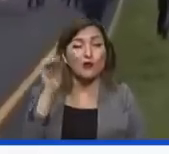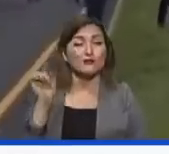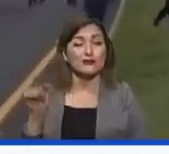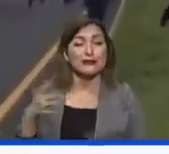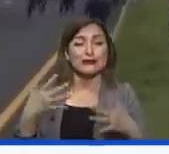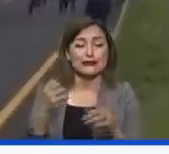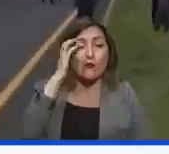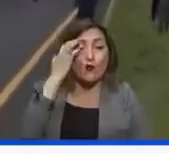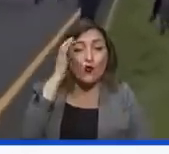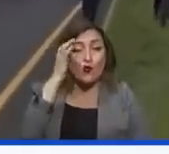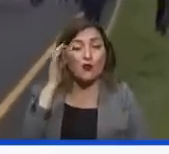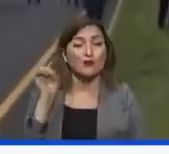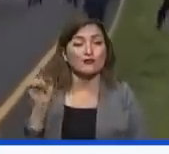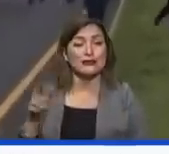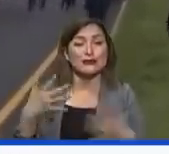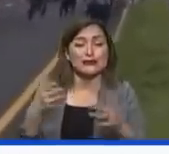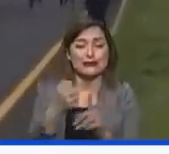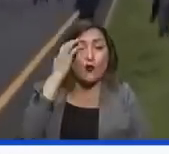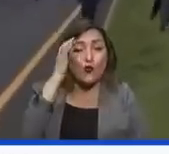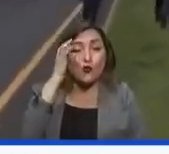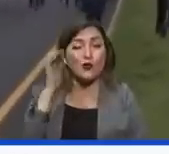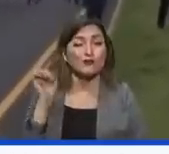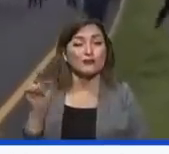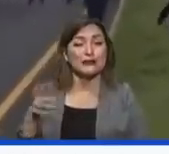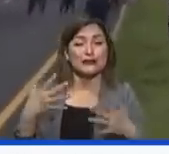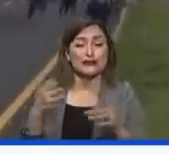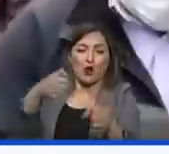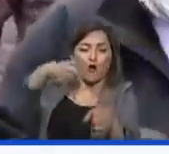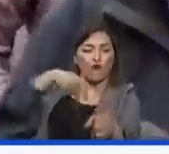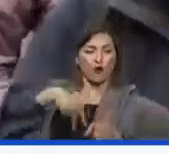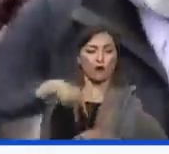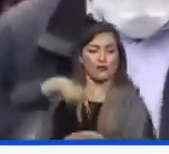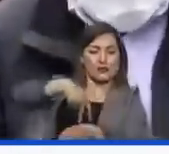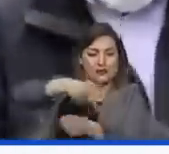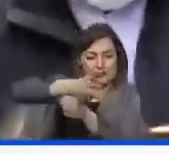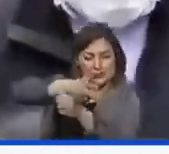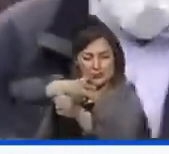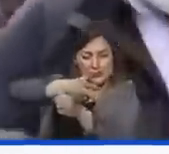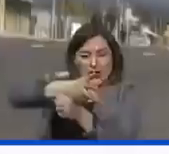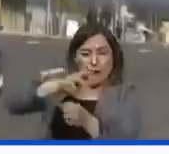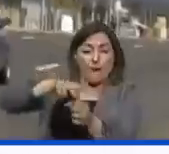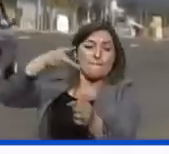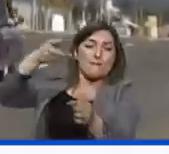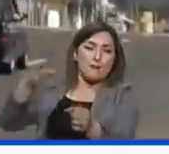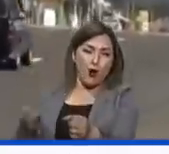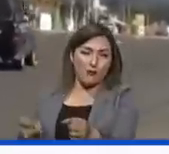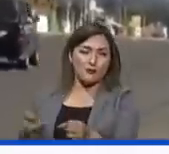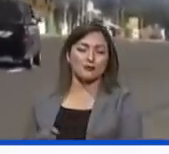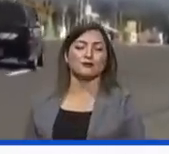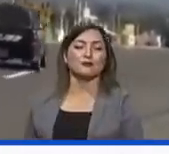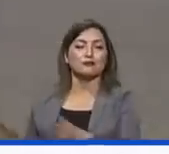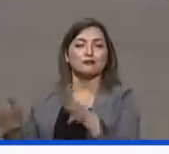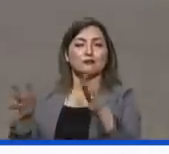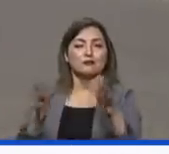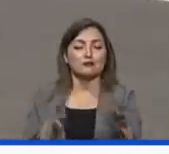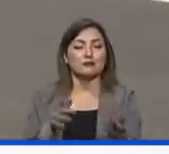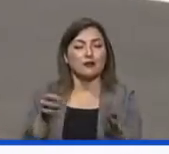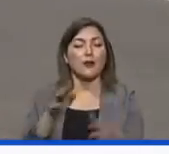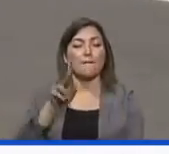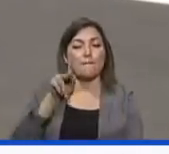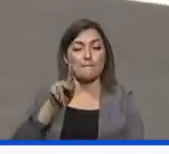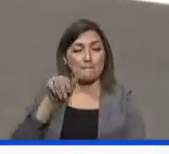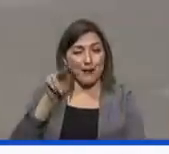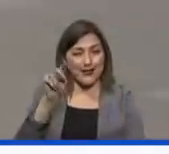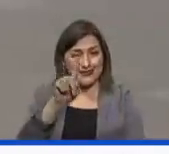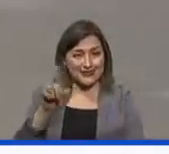guillermo lasso ha hecho una invitación a leonidas iza para que dialoguen el día 10 de noviembre él está todavía en espera de la